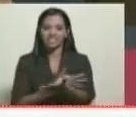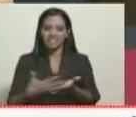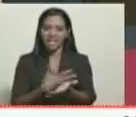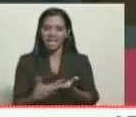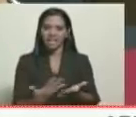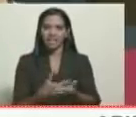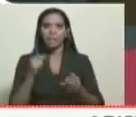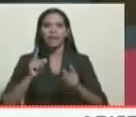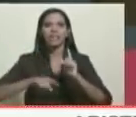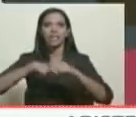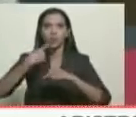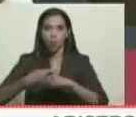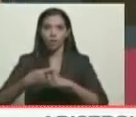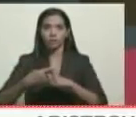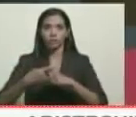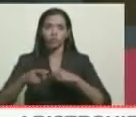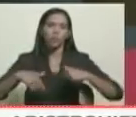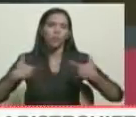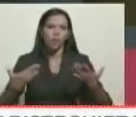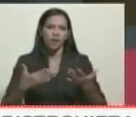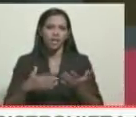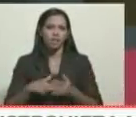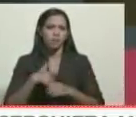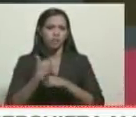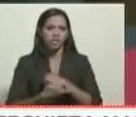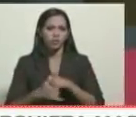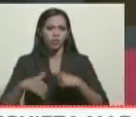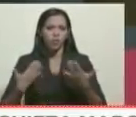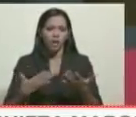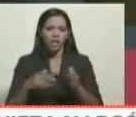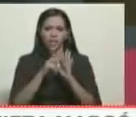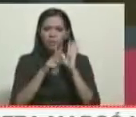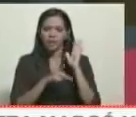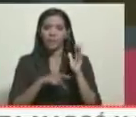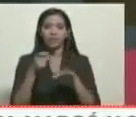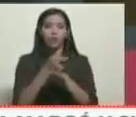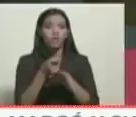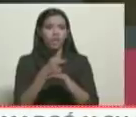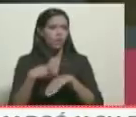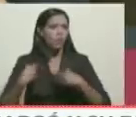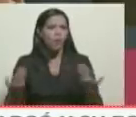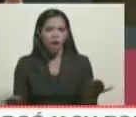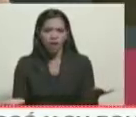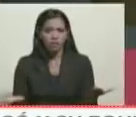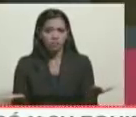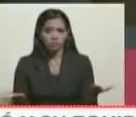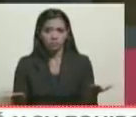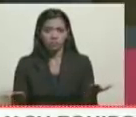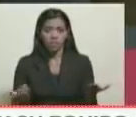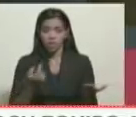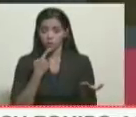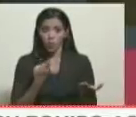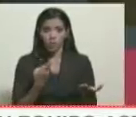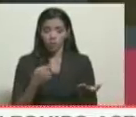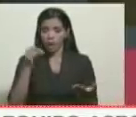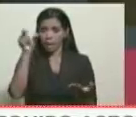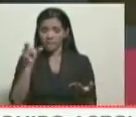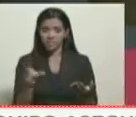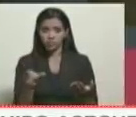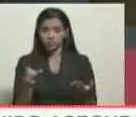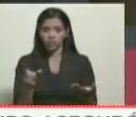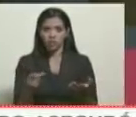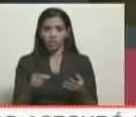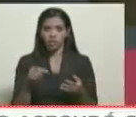¿Para qué luego? O sea, ¿cuál es el proyecto? ¿Cuál es el programa de gobierno? Un programa de, como dijo Haussmann y